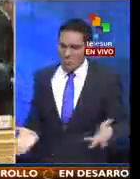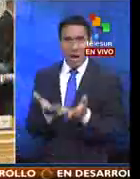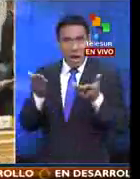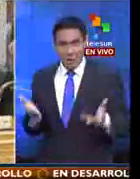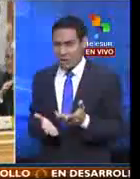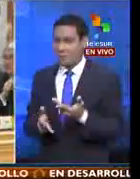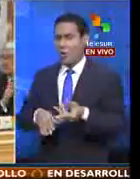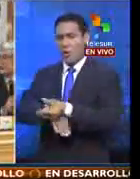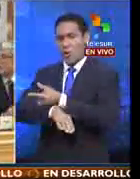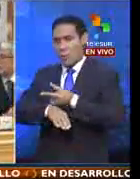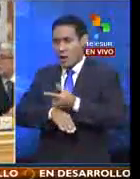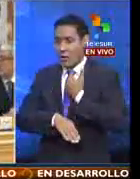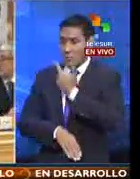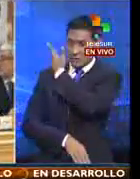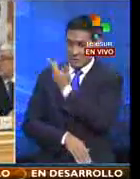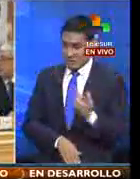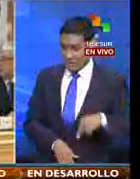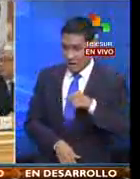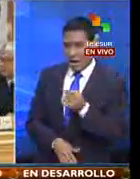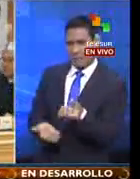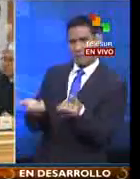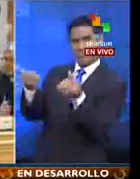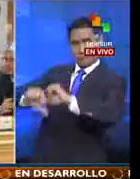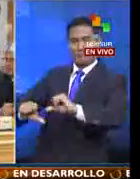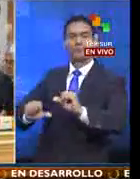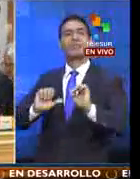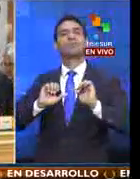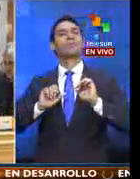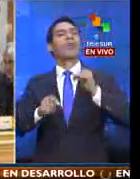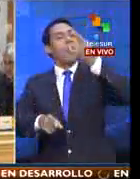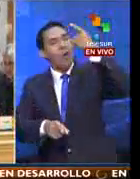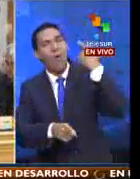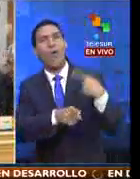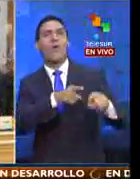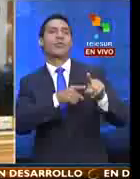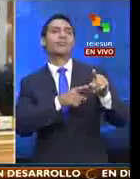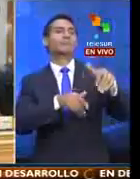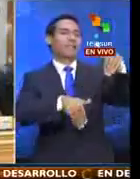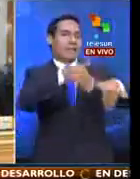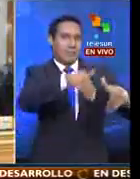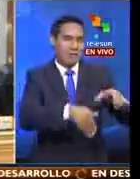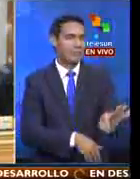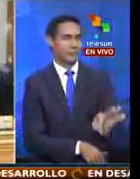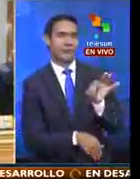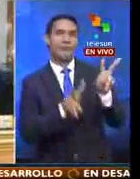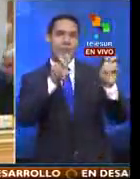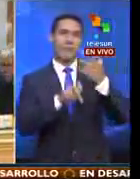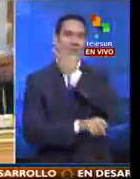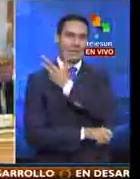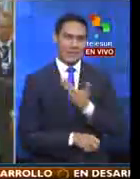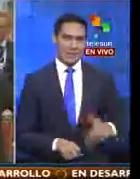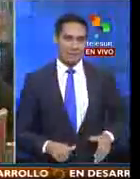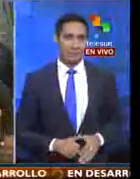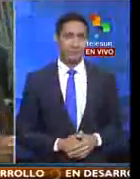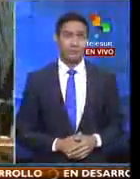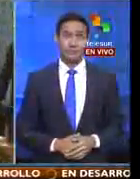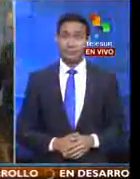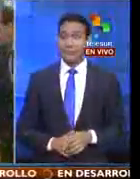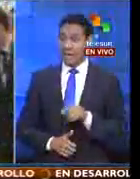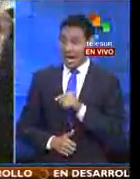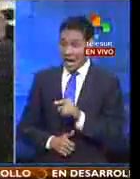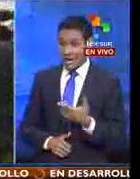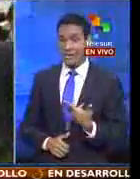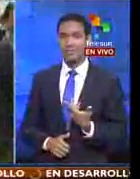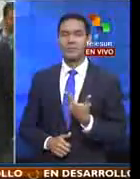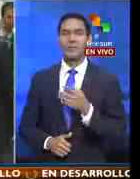que cayera el gobierno de Yanukovych y entrara en acción el de Petro Poroshenko. A partir de entonces también se dio la independencia